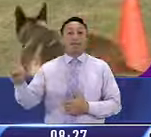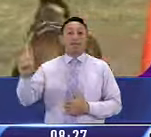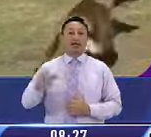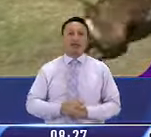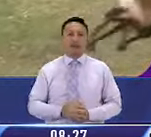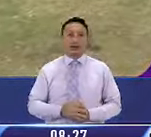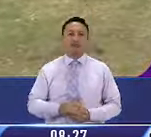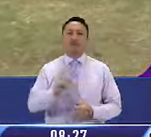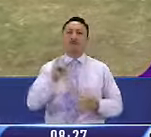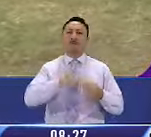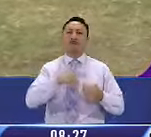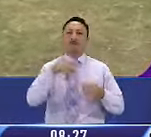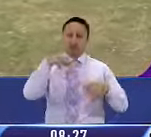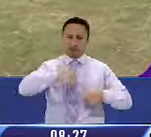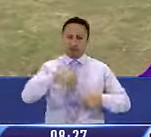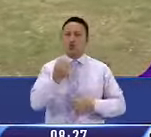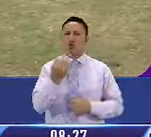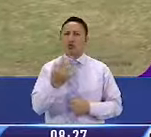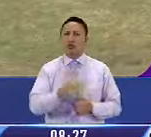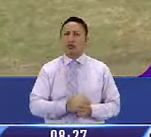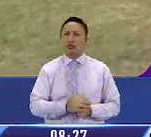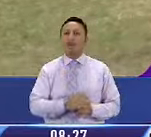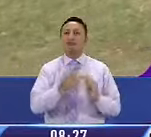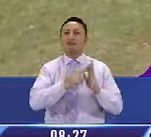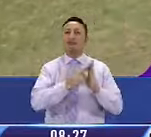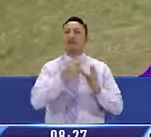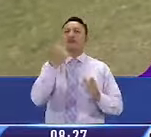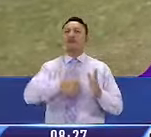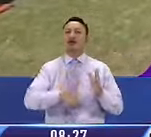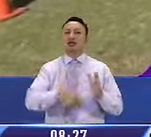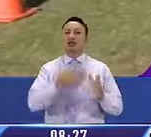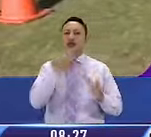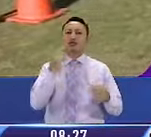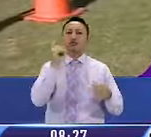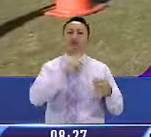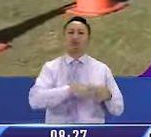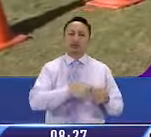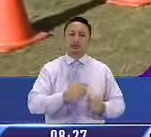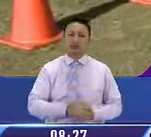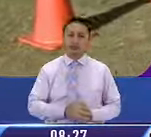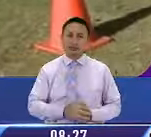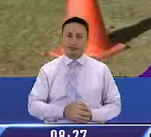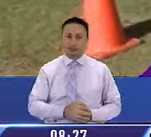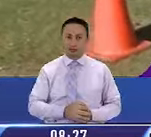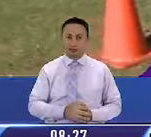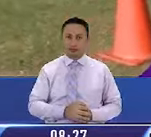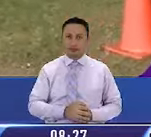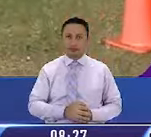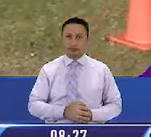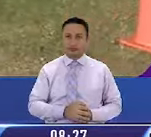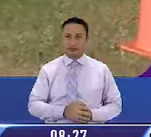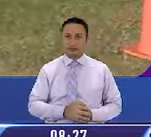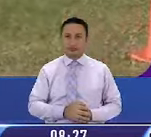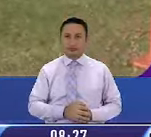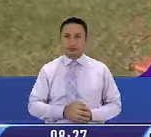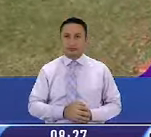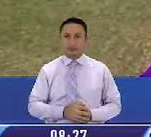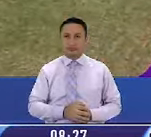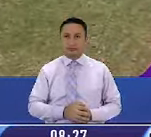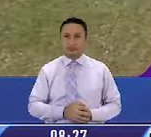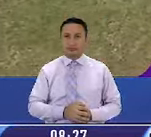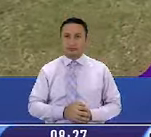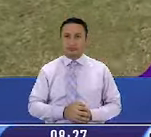¿Cuántos son los cupos disponibles y cuáles son los requisitos también para poder ser parte de este curso? Bueno,